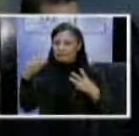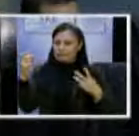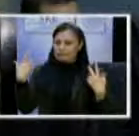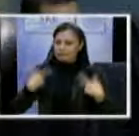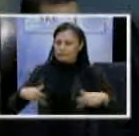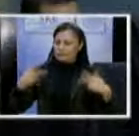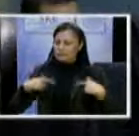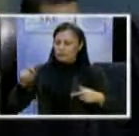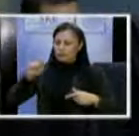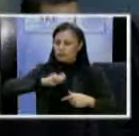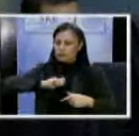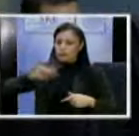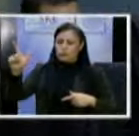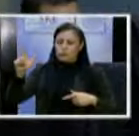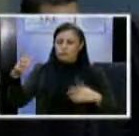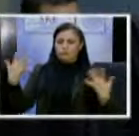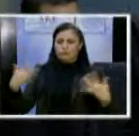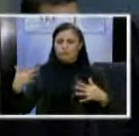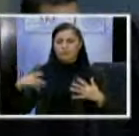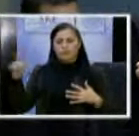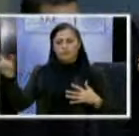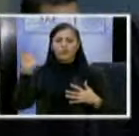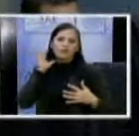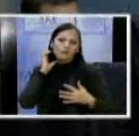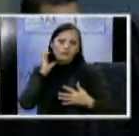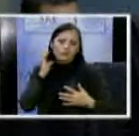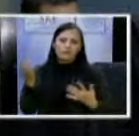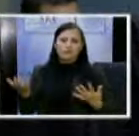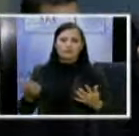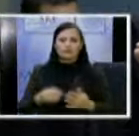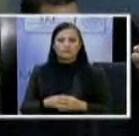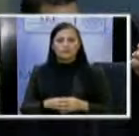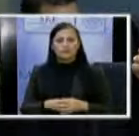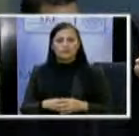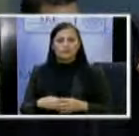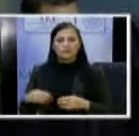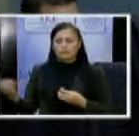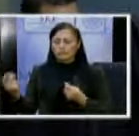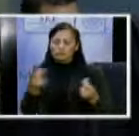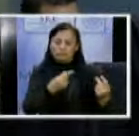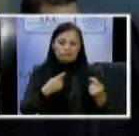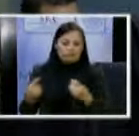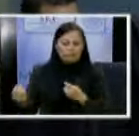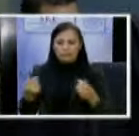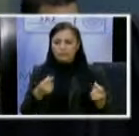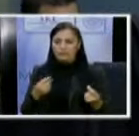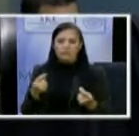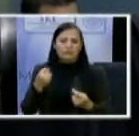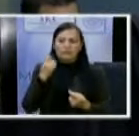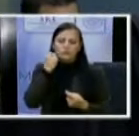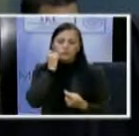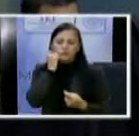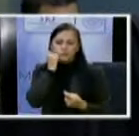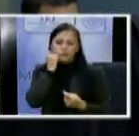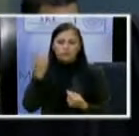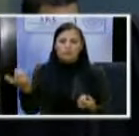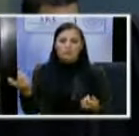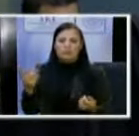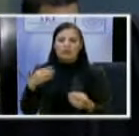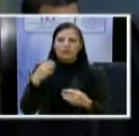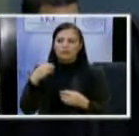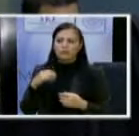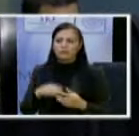y ahorita pleno en la Cámara, y anda uno como puede para un lado y para otro. Nos perdimos